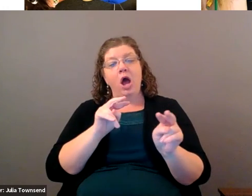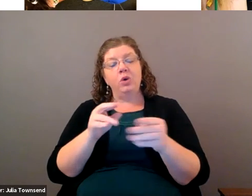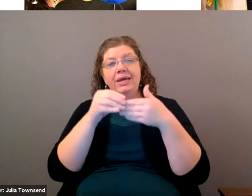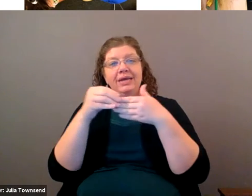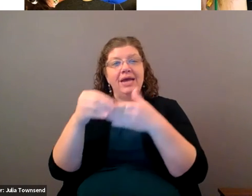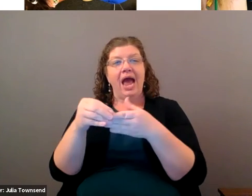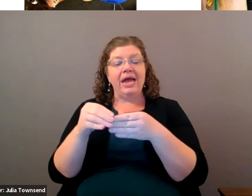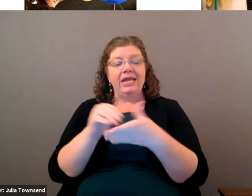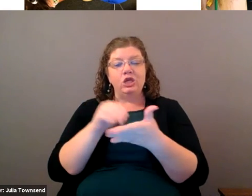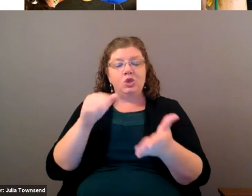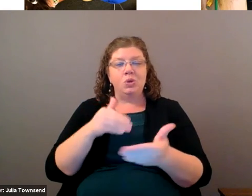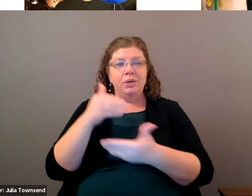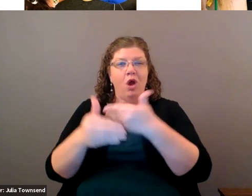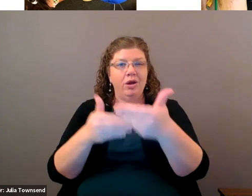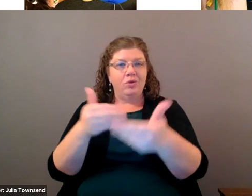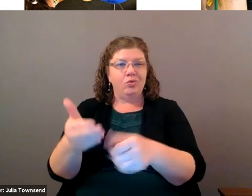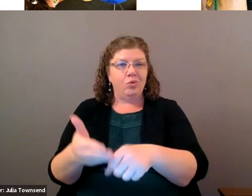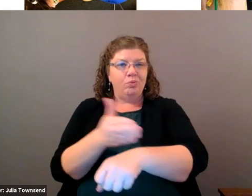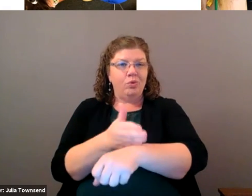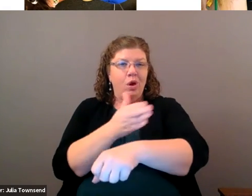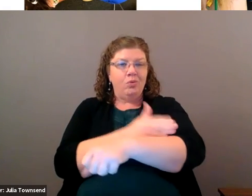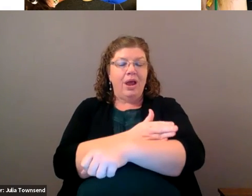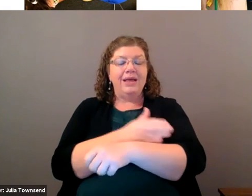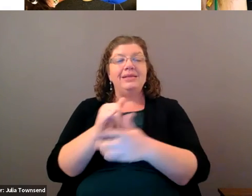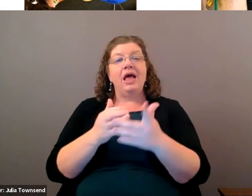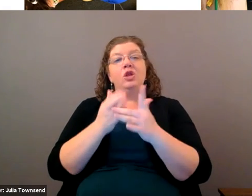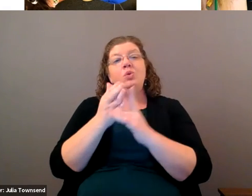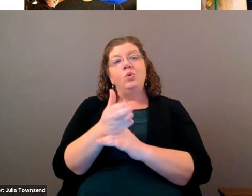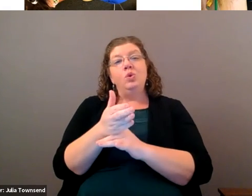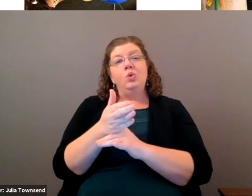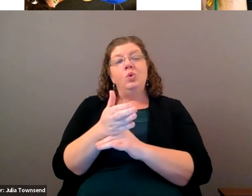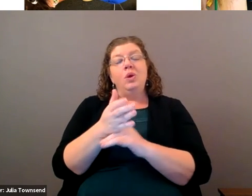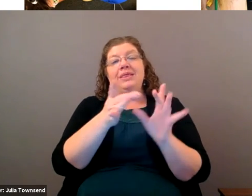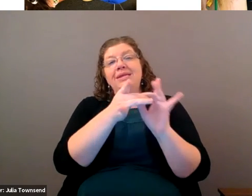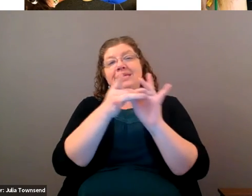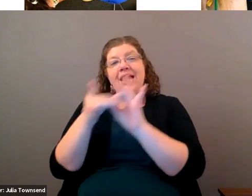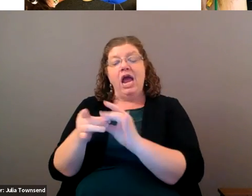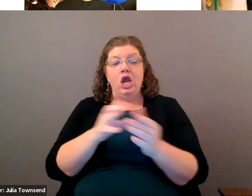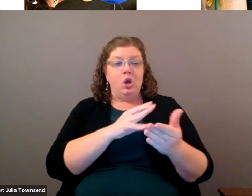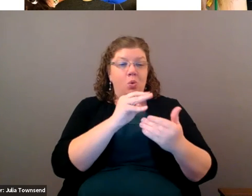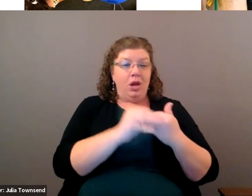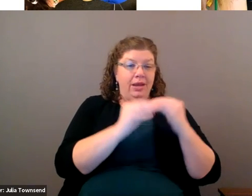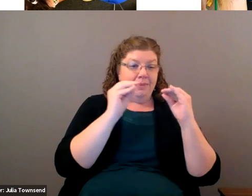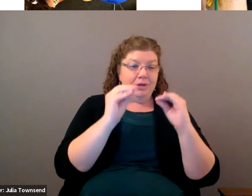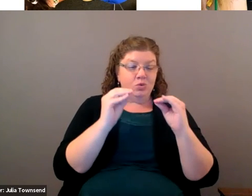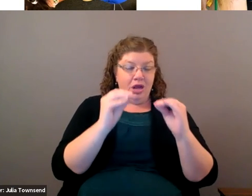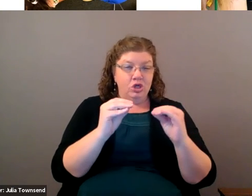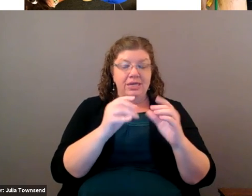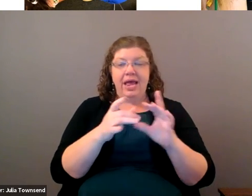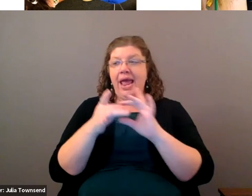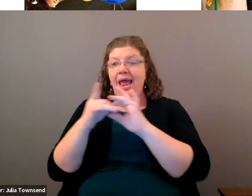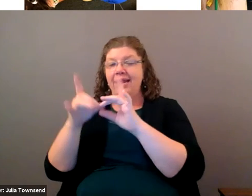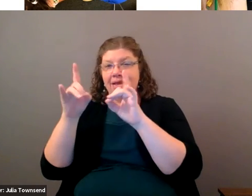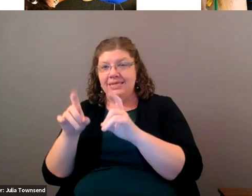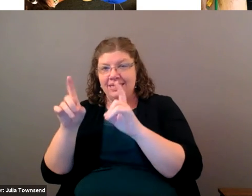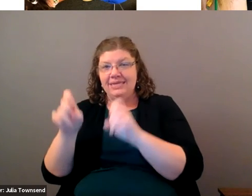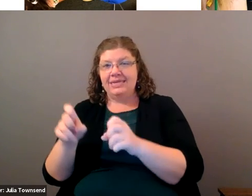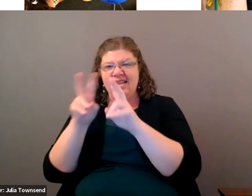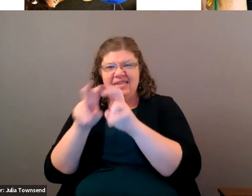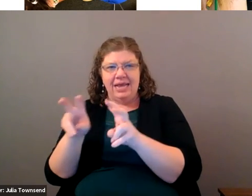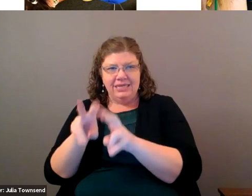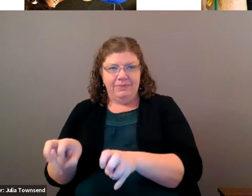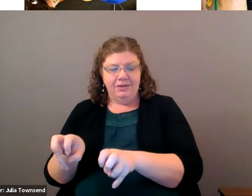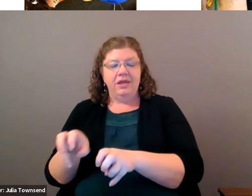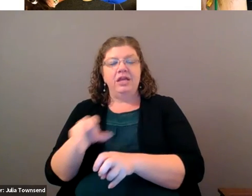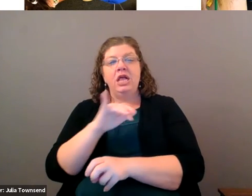para monitorear el progreso de los estudiantes. Y esto es algo que se lleva a cabo entre la evaluación y